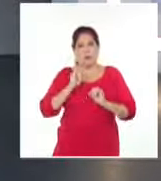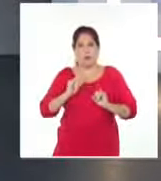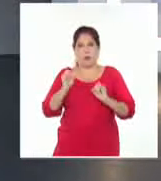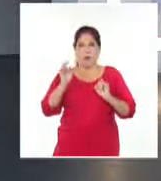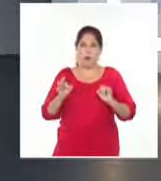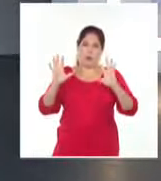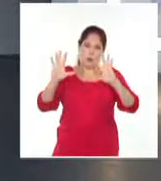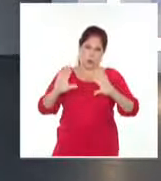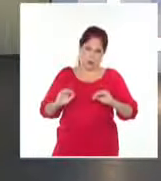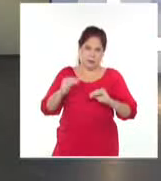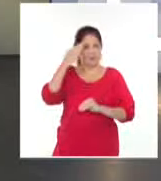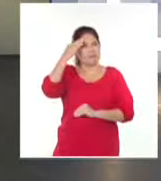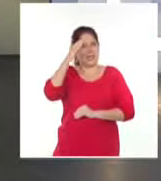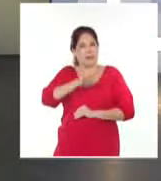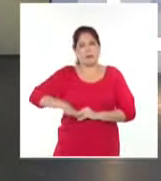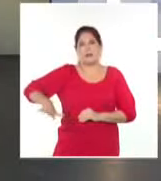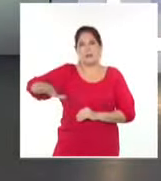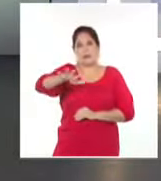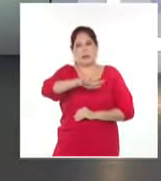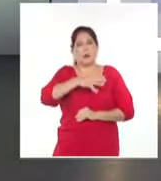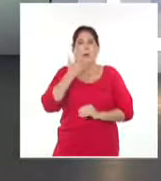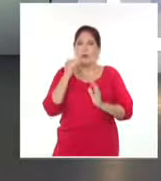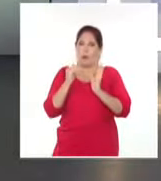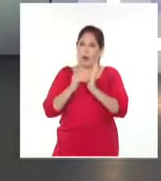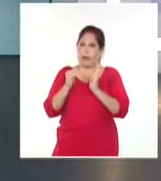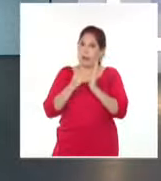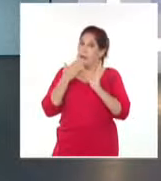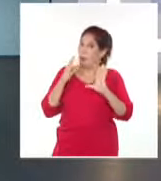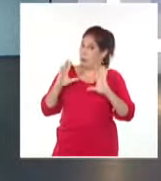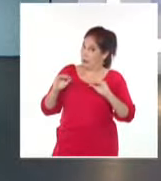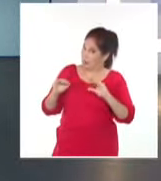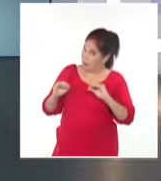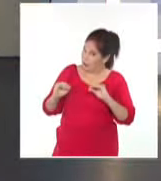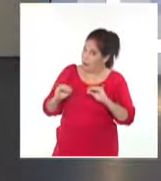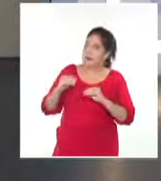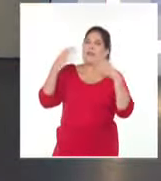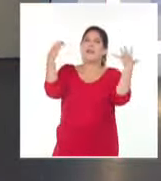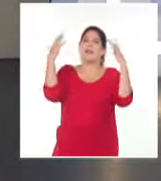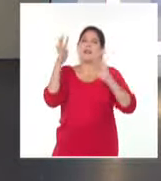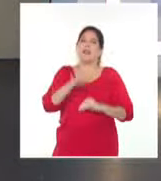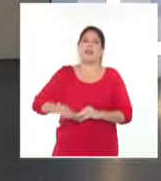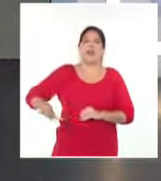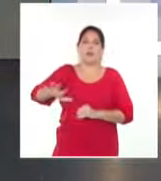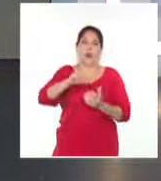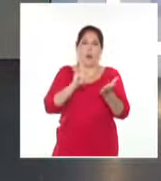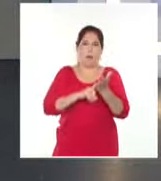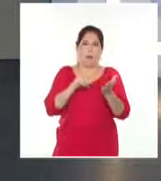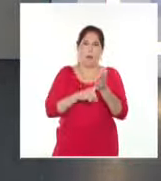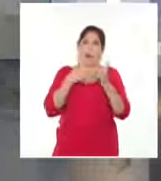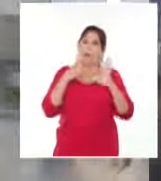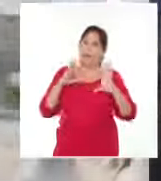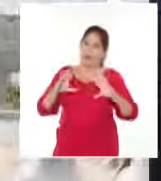domingo. Gracias a todos. Muy buenas tardes, muy buenas noches y felicidades. Muchas felicidades. Buenas noches.